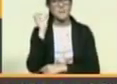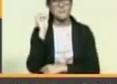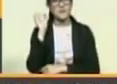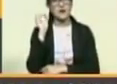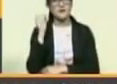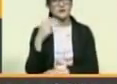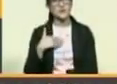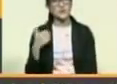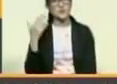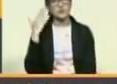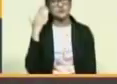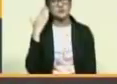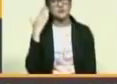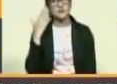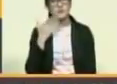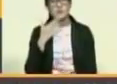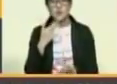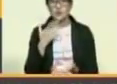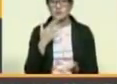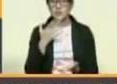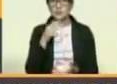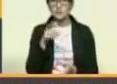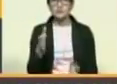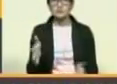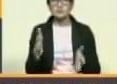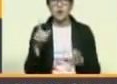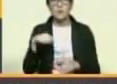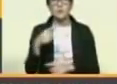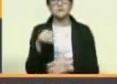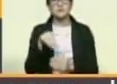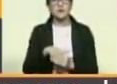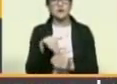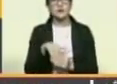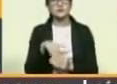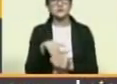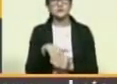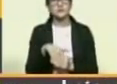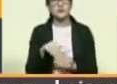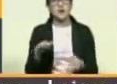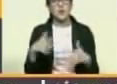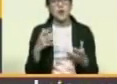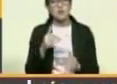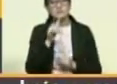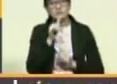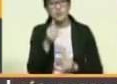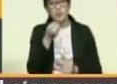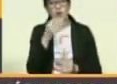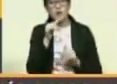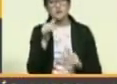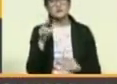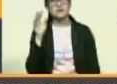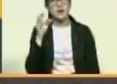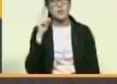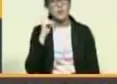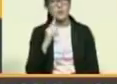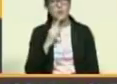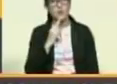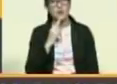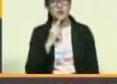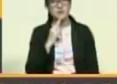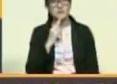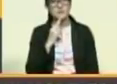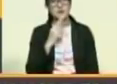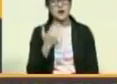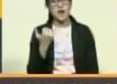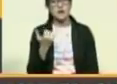gustaría saber, en caso de resultar victorioso en las próximas elecciones, ¿cuáles serían esas buenas nuevas para el Estado de Bolívar? Ya que acá hay